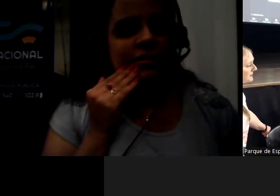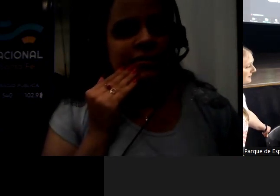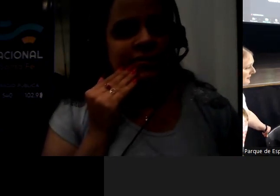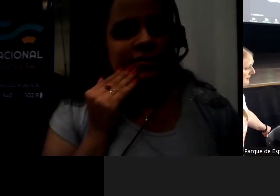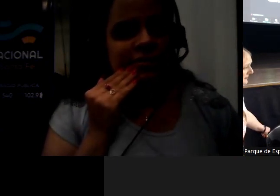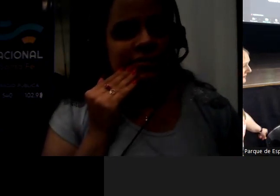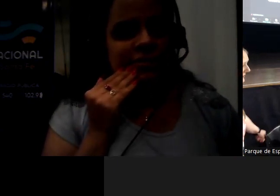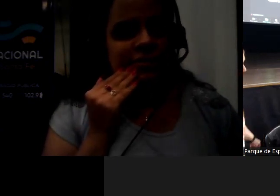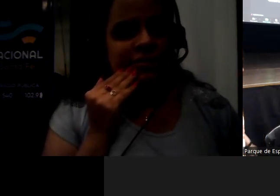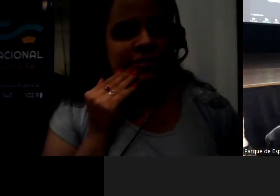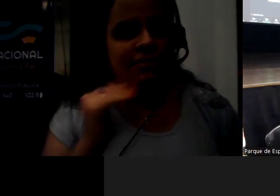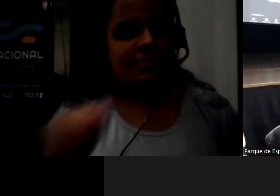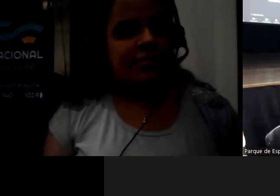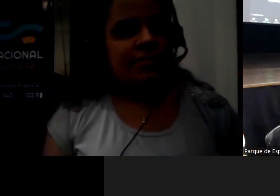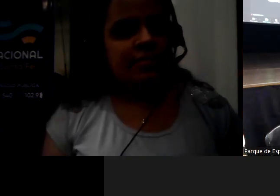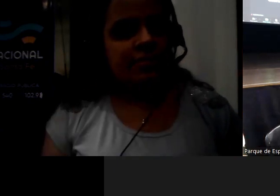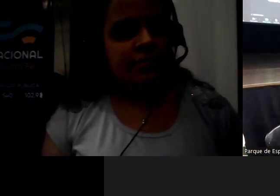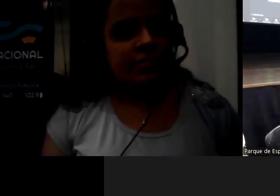parábamos